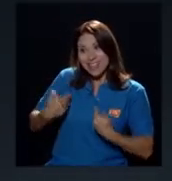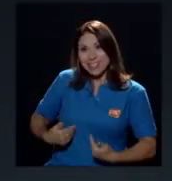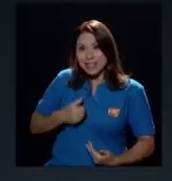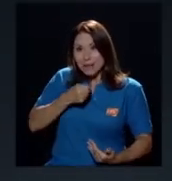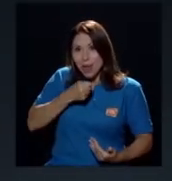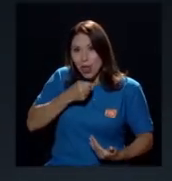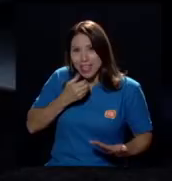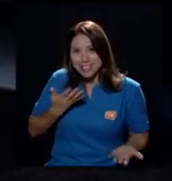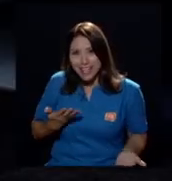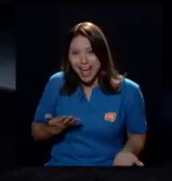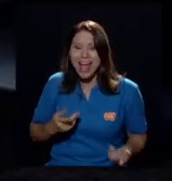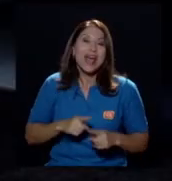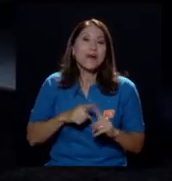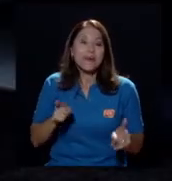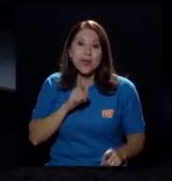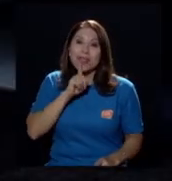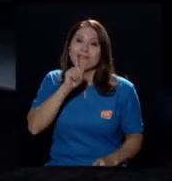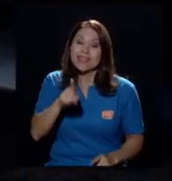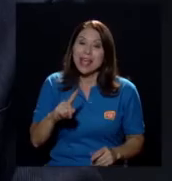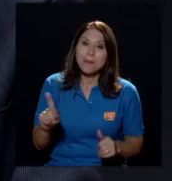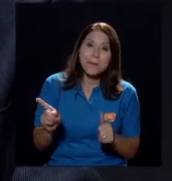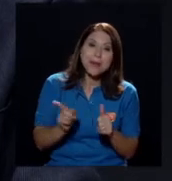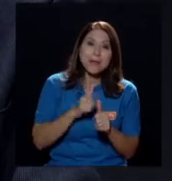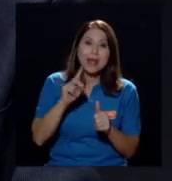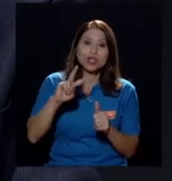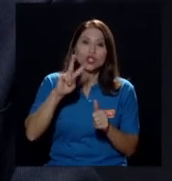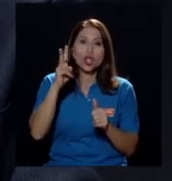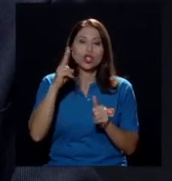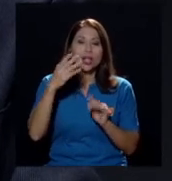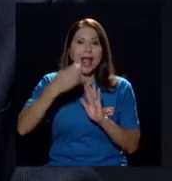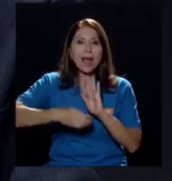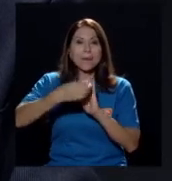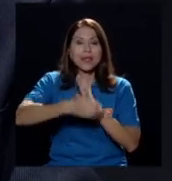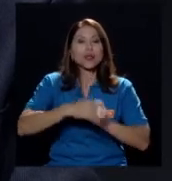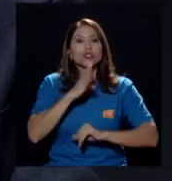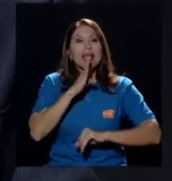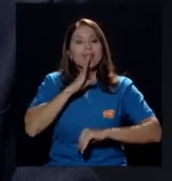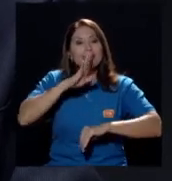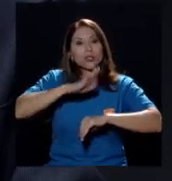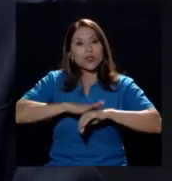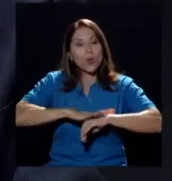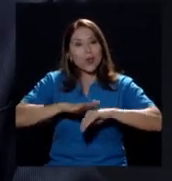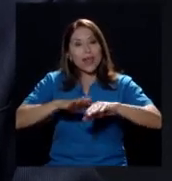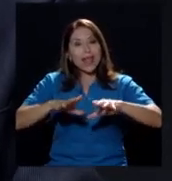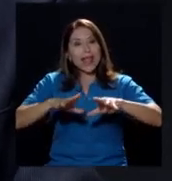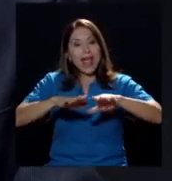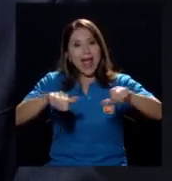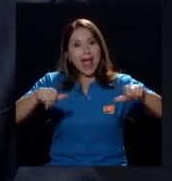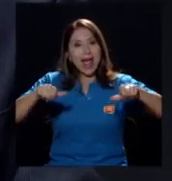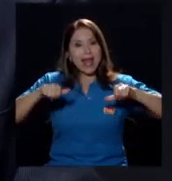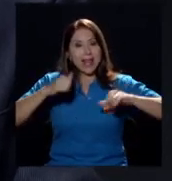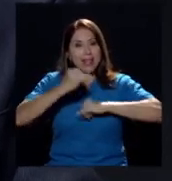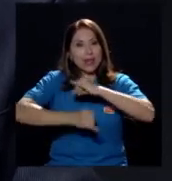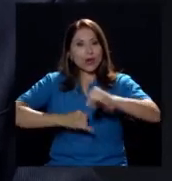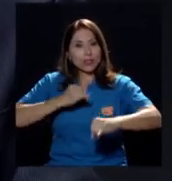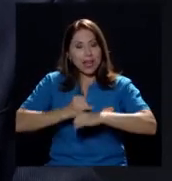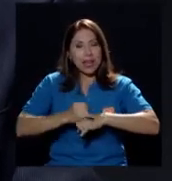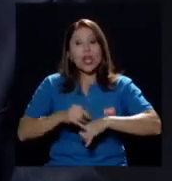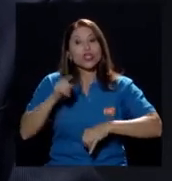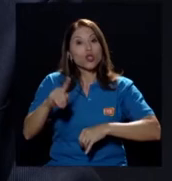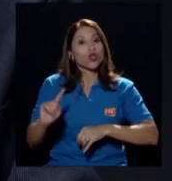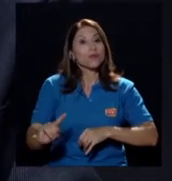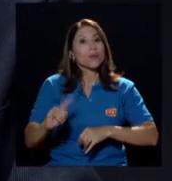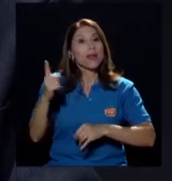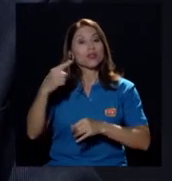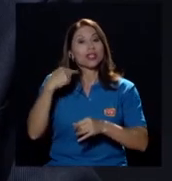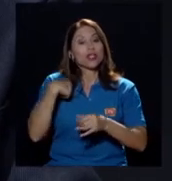pero de hecho los dos primeros capítulos que son los que se refieren al contexto internacional fueron los primeros que yo escribí y los